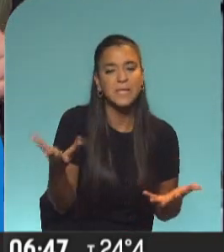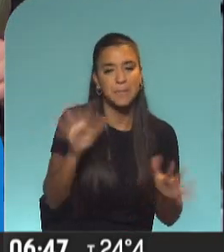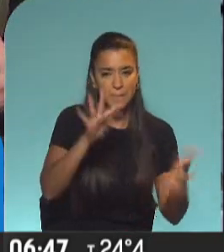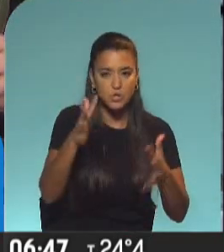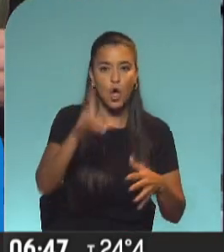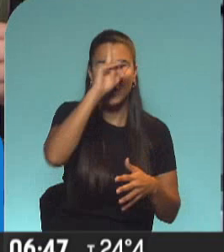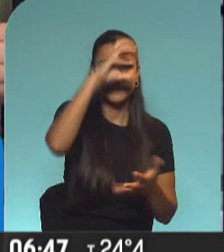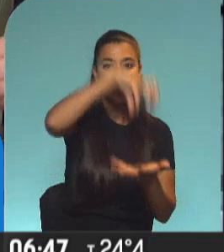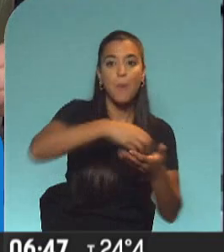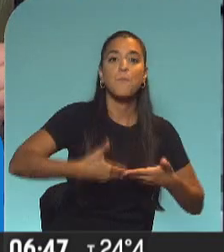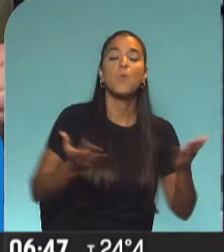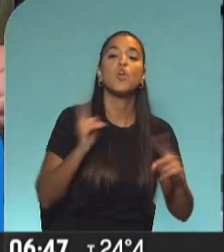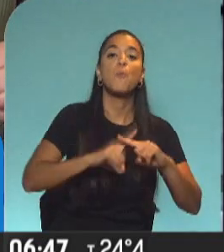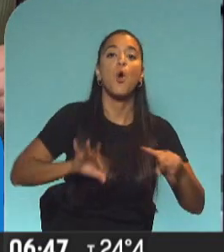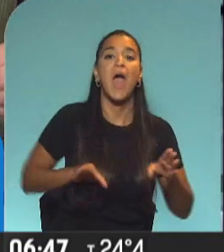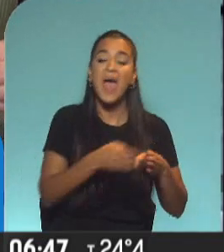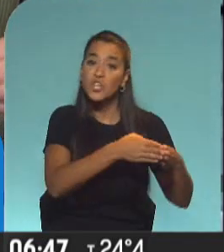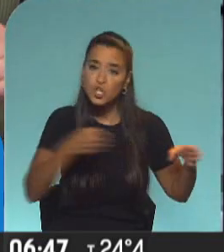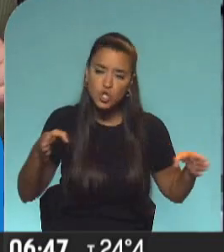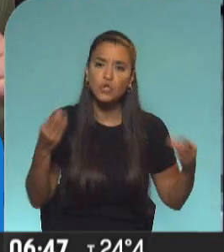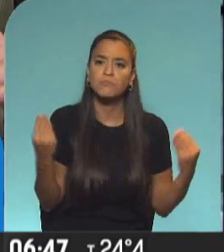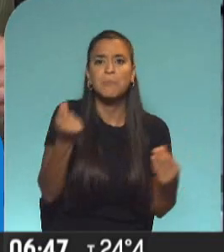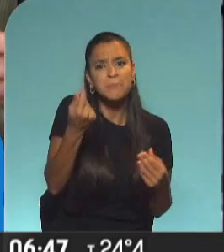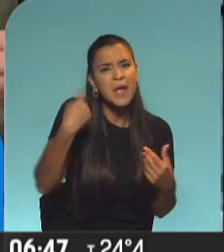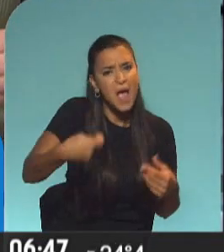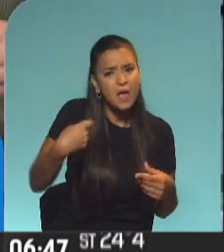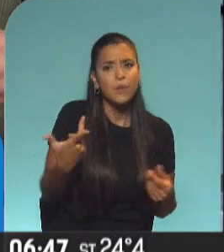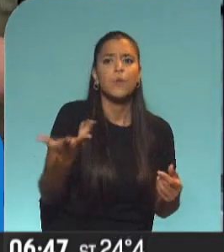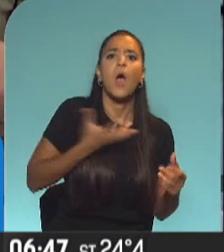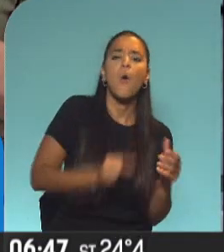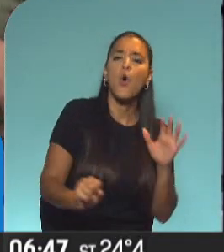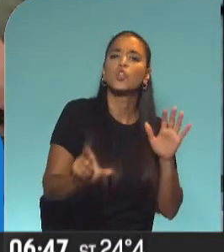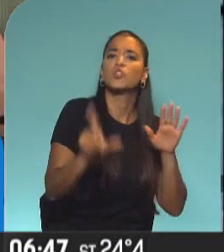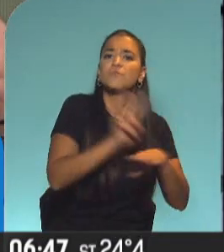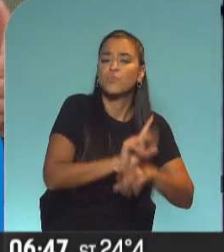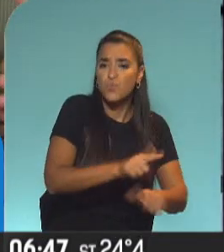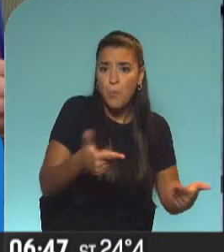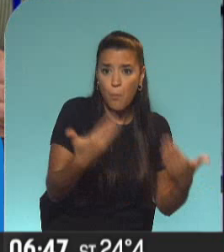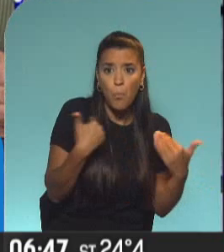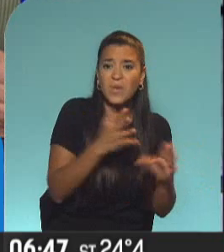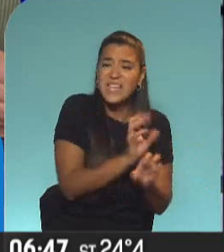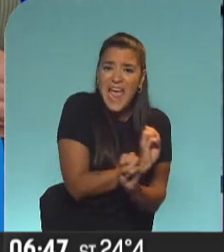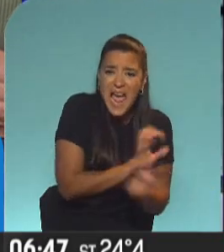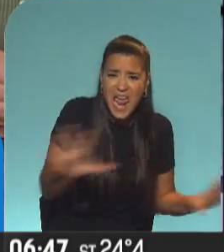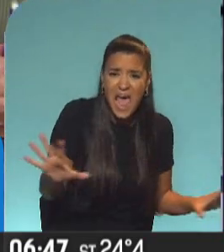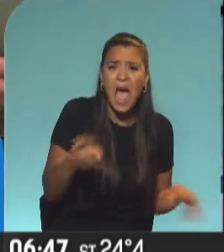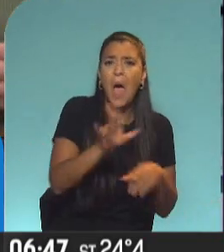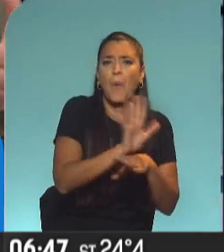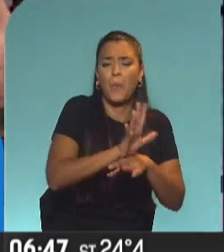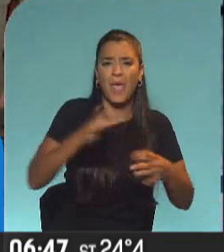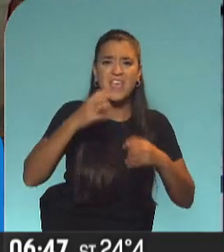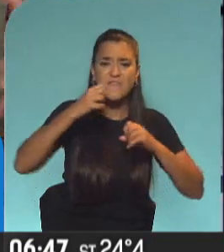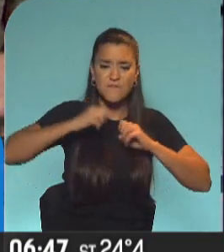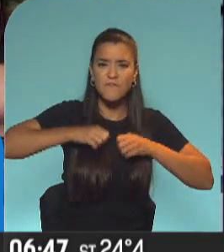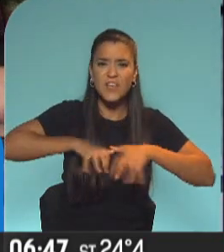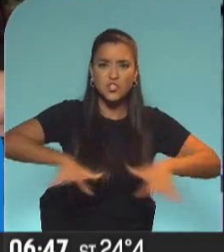en hospitales públicos por año, le cuesta plata al Estado y son complicaciones por abortos inseguros que pueden ir hasta de lo más grave, de una sepsis, de